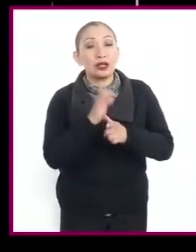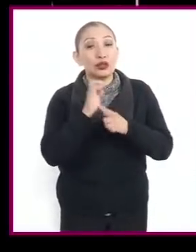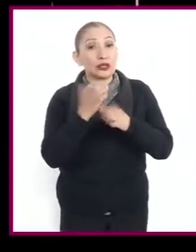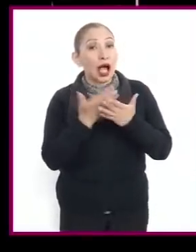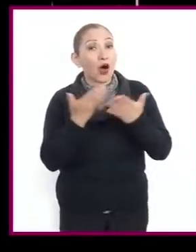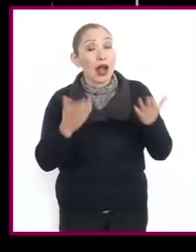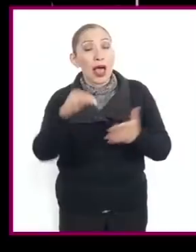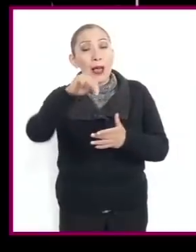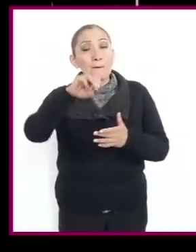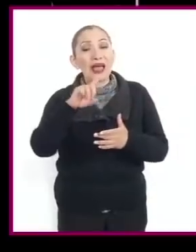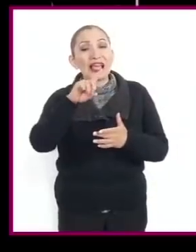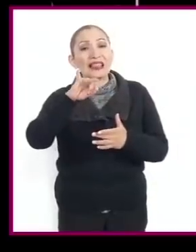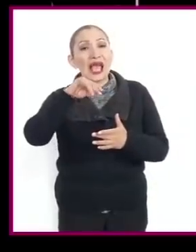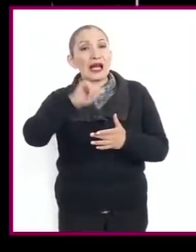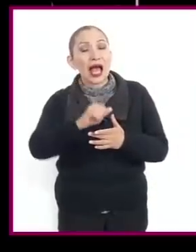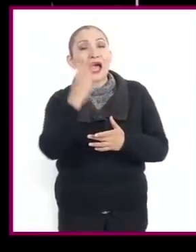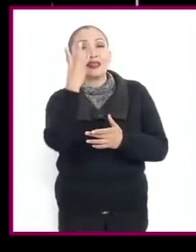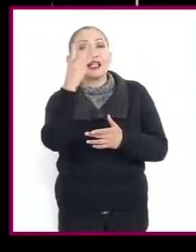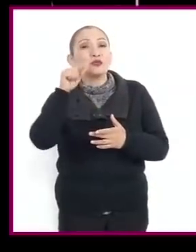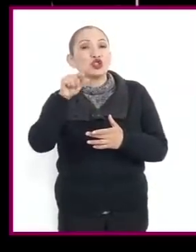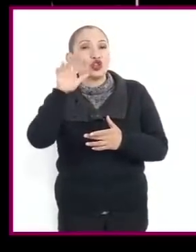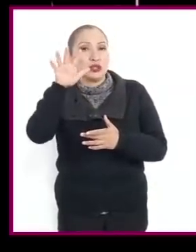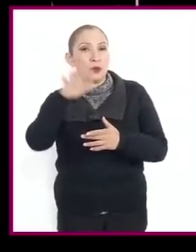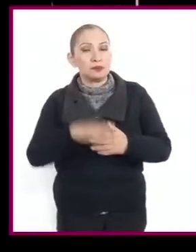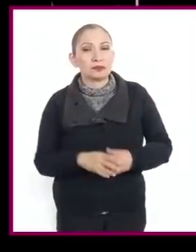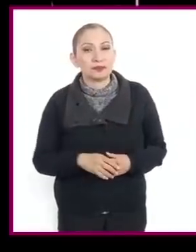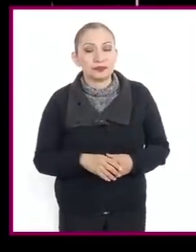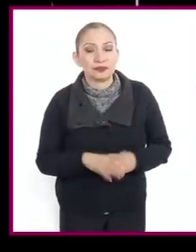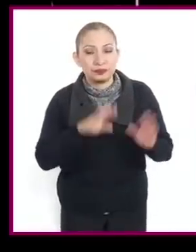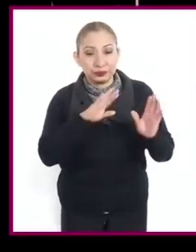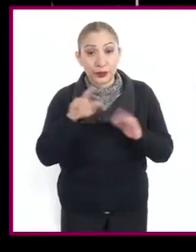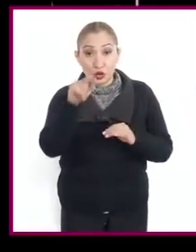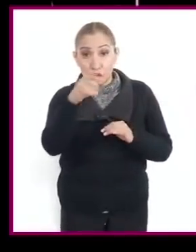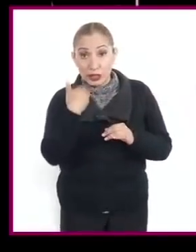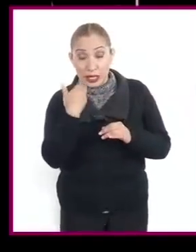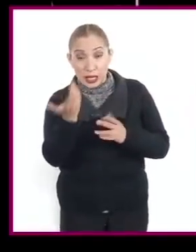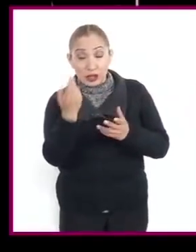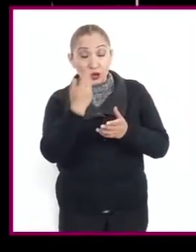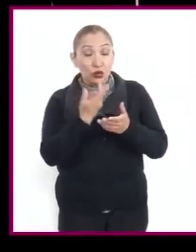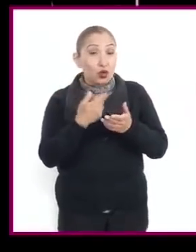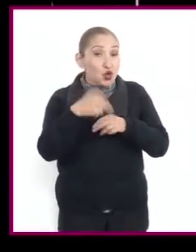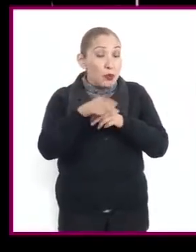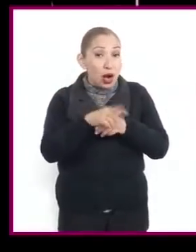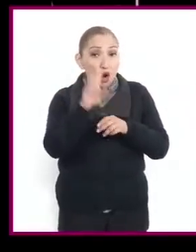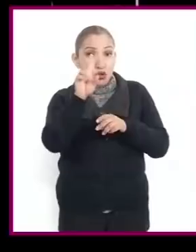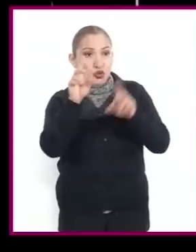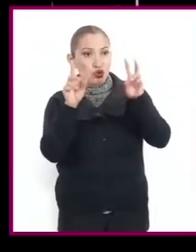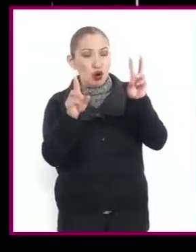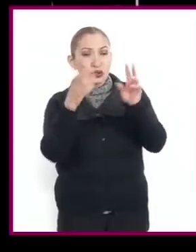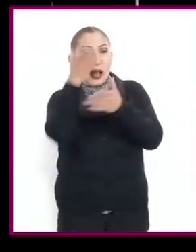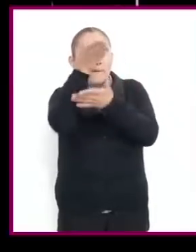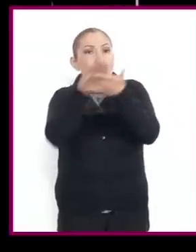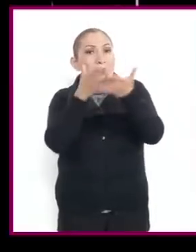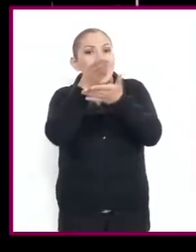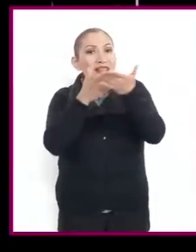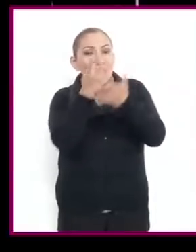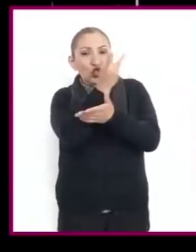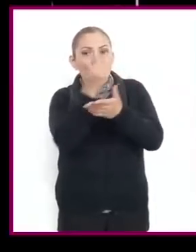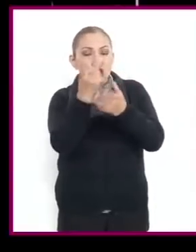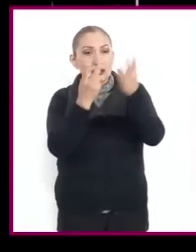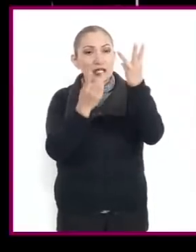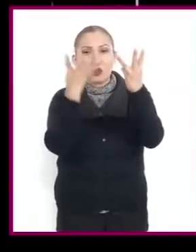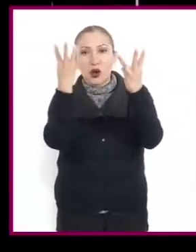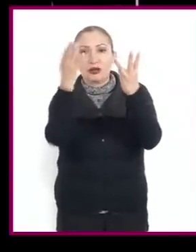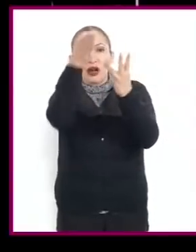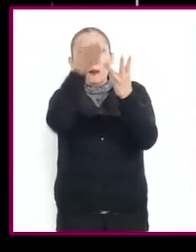este caso, la mediana es, por tanto, 3.5. Así que si tienes un número par de datos, la mediana es la media aritmética entre los 2 valores